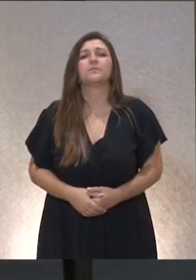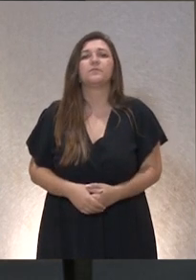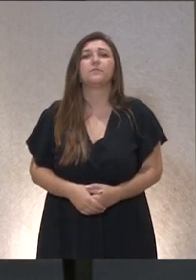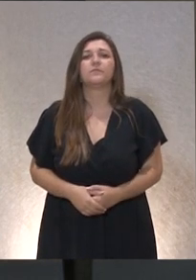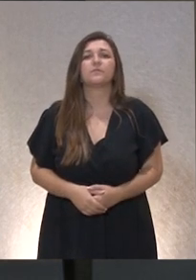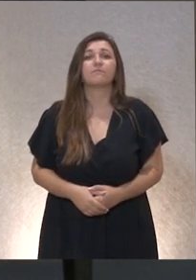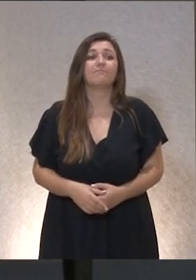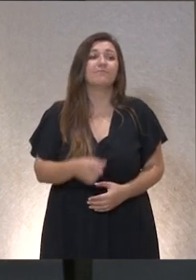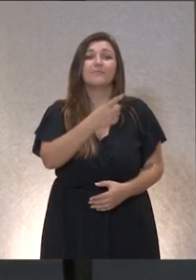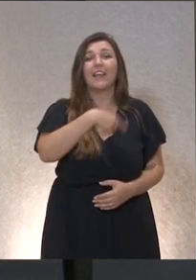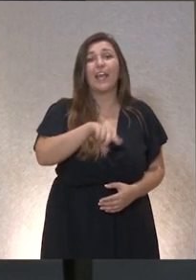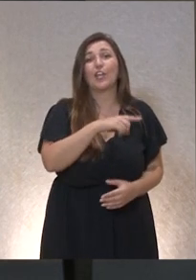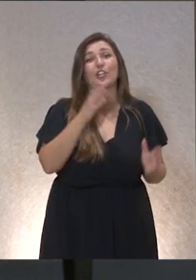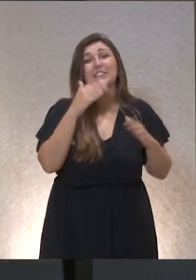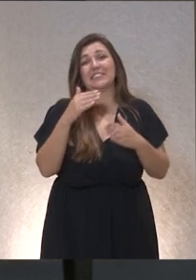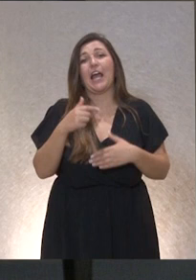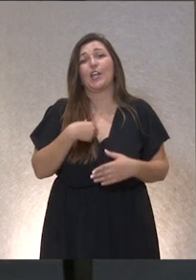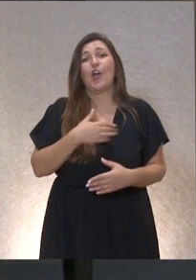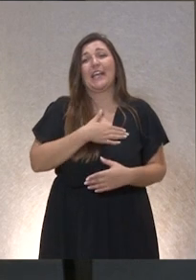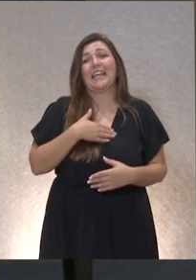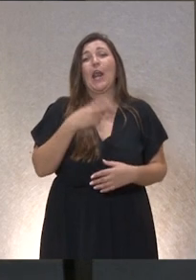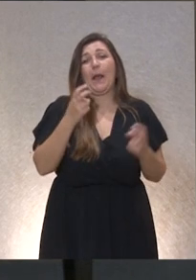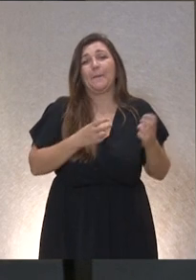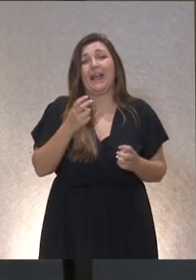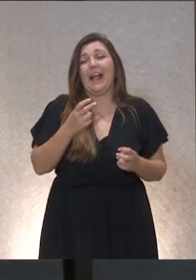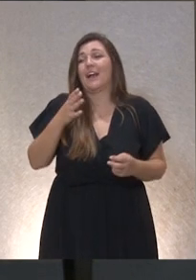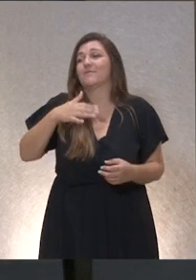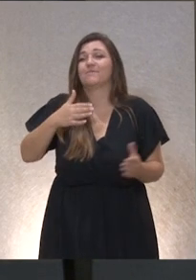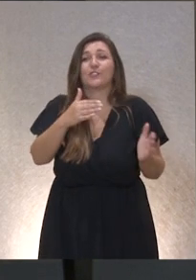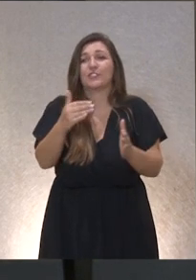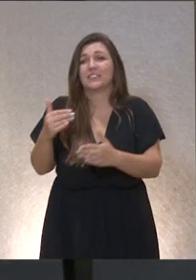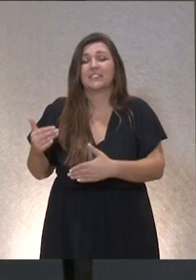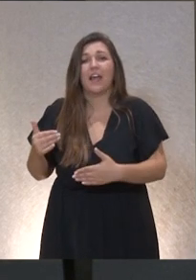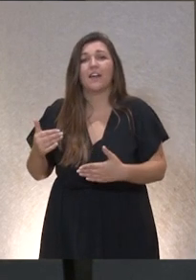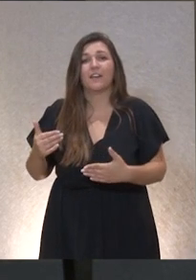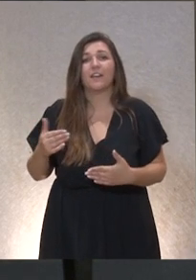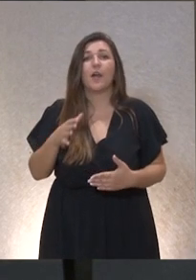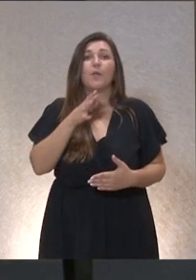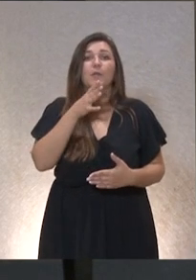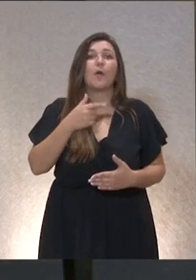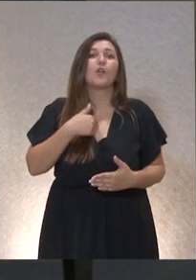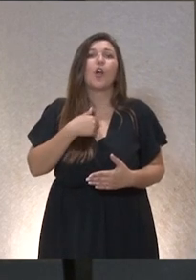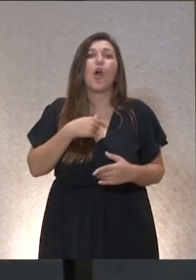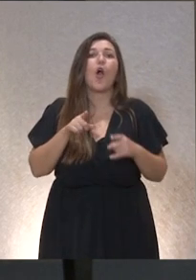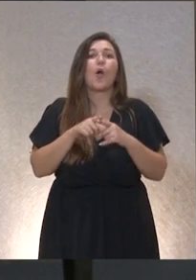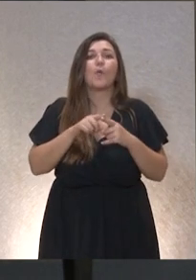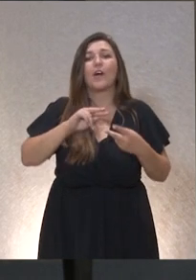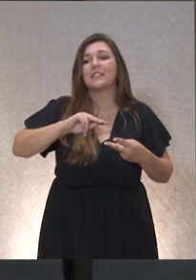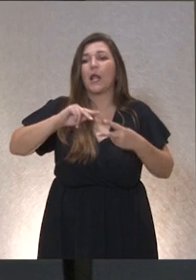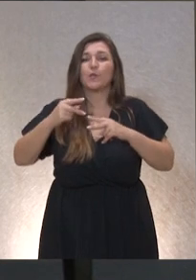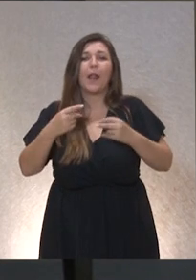ellos no están aquí Qué más quisiera yo que estuvieran aquí no están aquí yo seré su traductora de vida su traductora